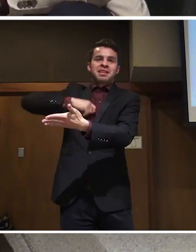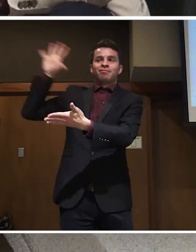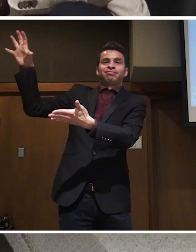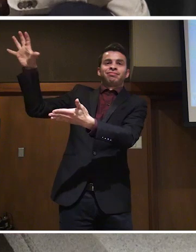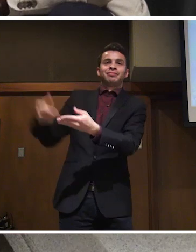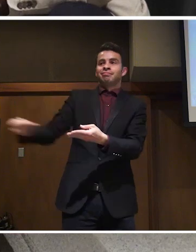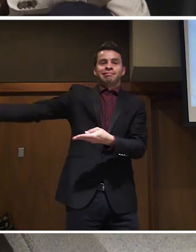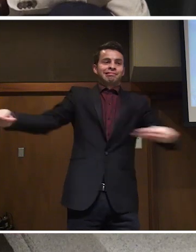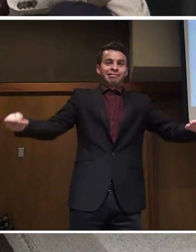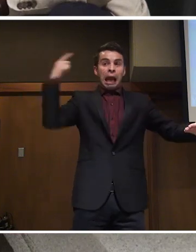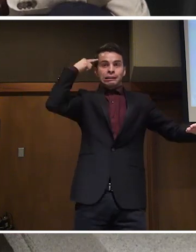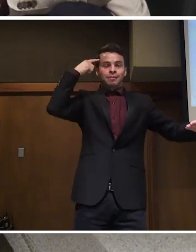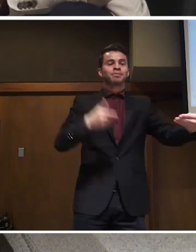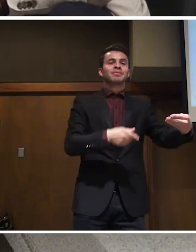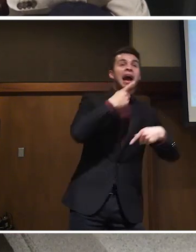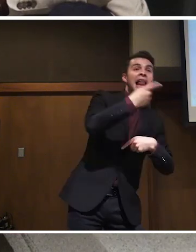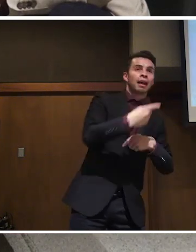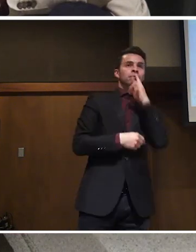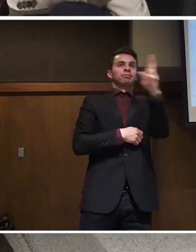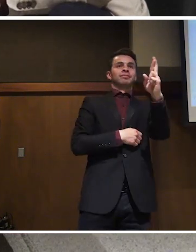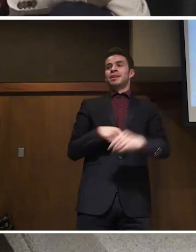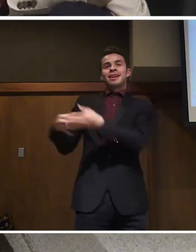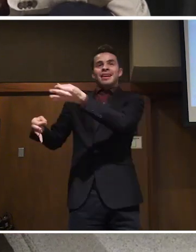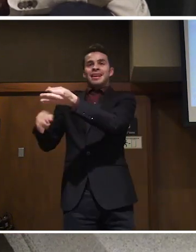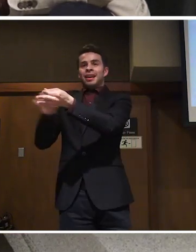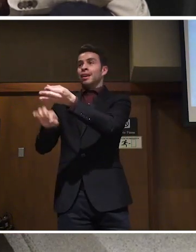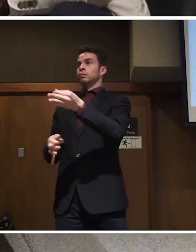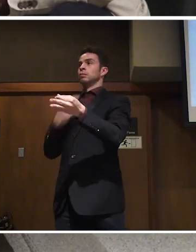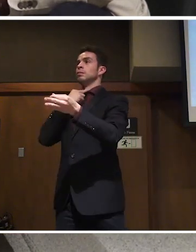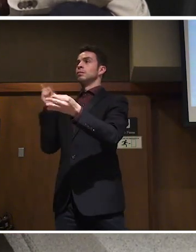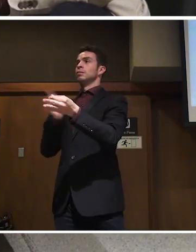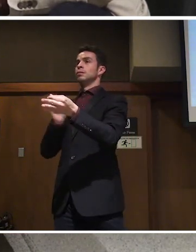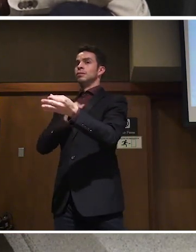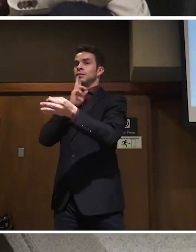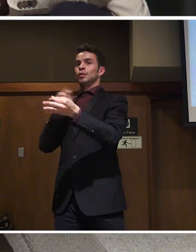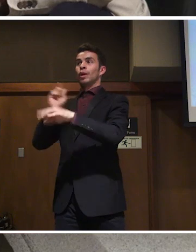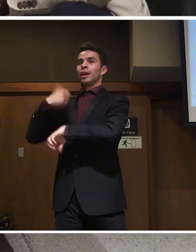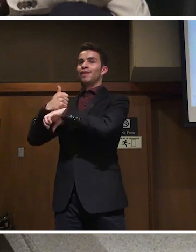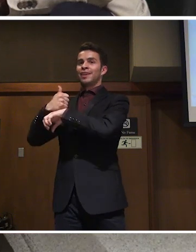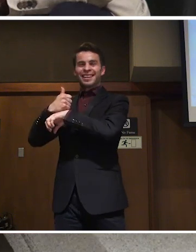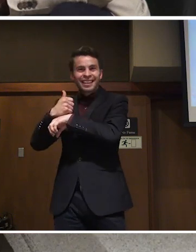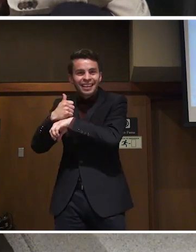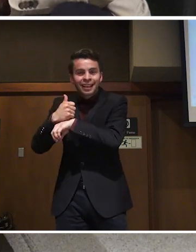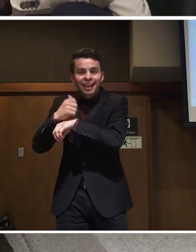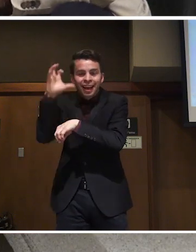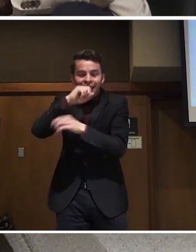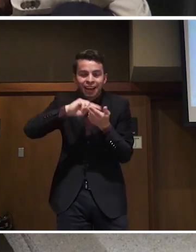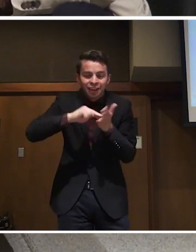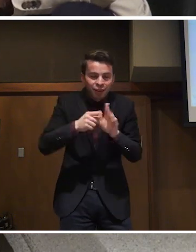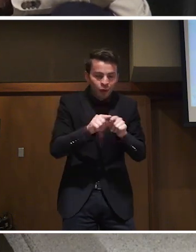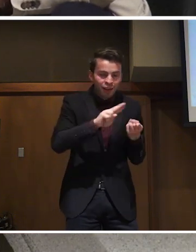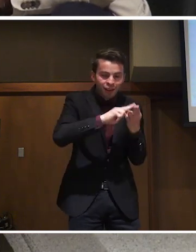XX es una sociedad basada un poco en el dominio del letrado. Es el letrado el que importa, y en la Nueva Granada en el siglo